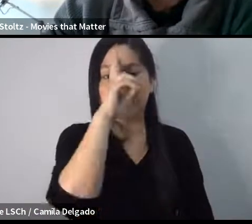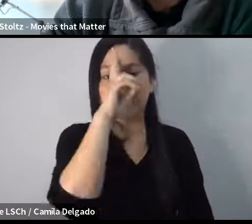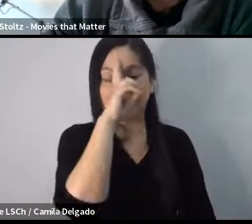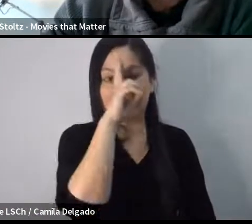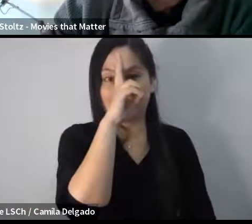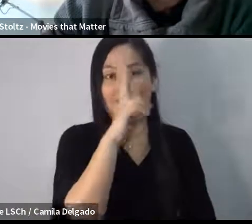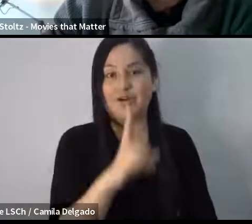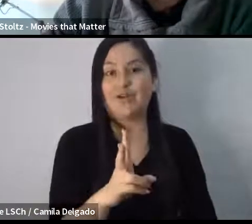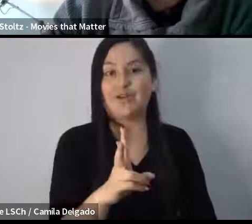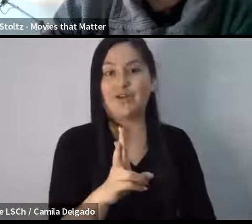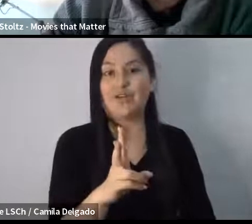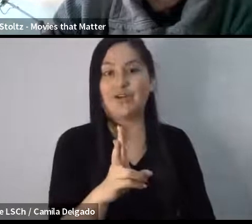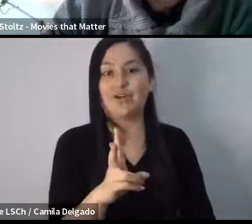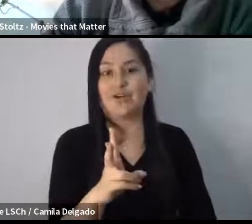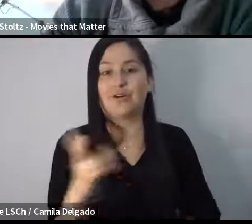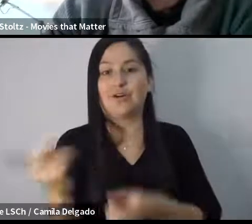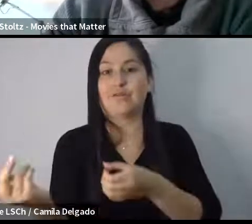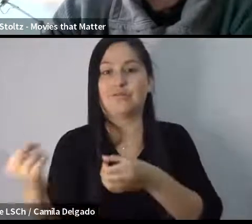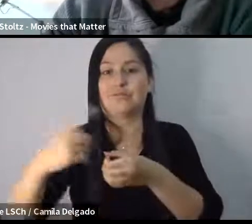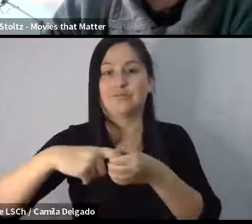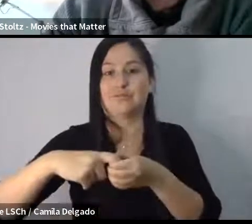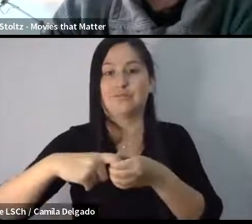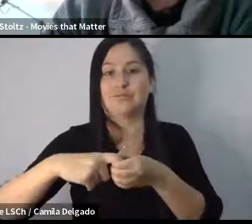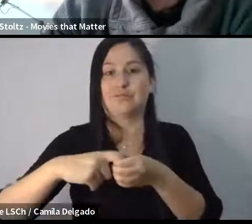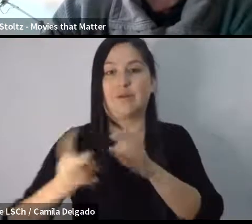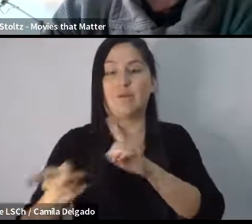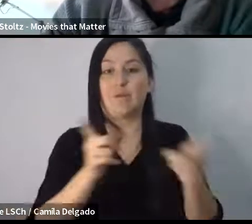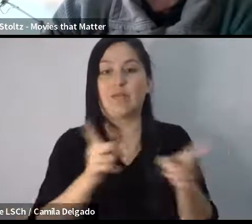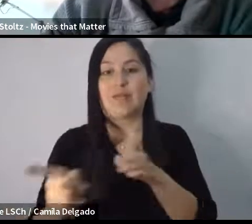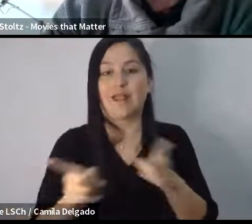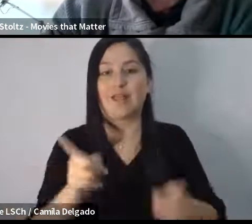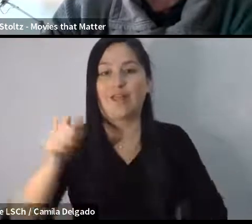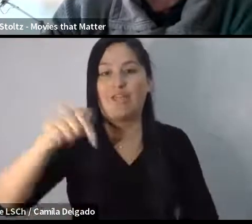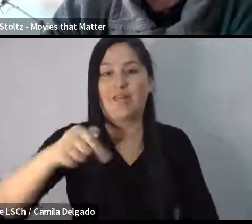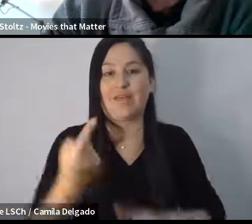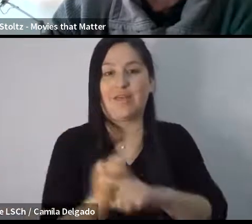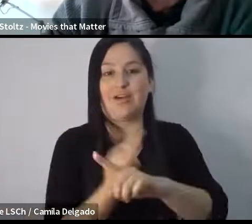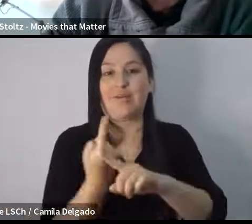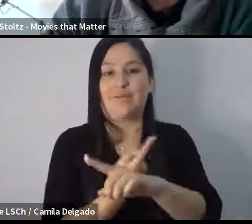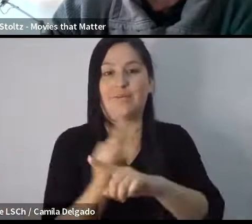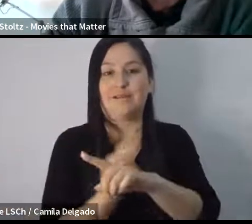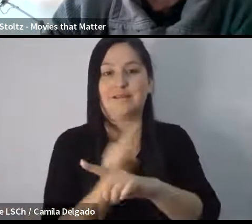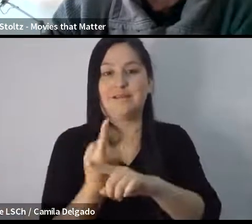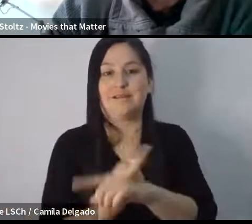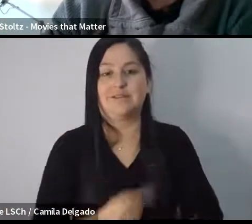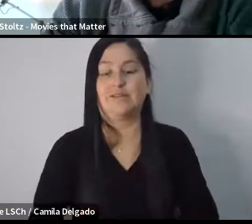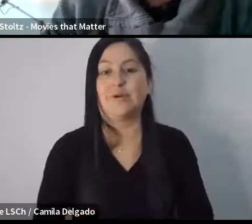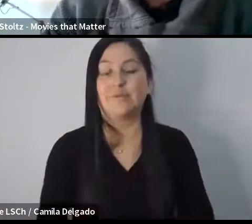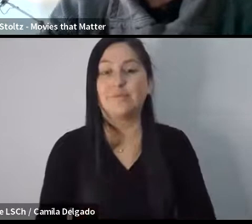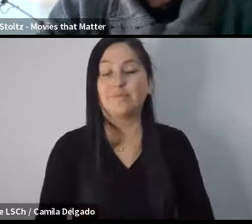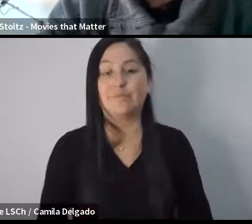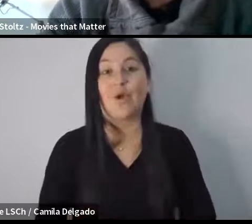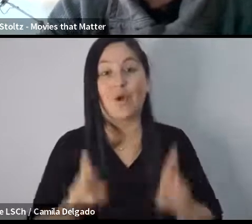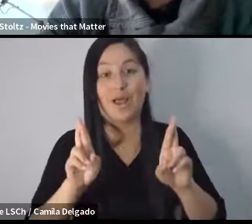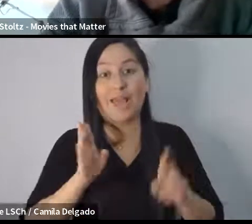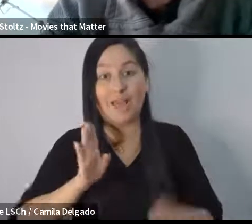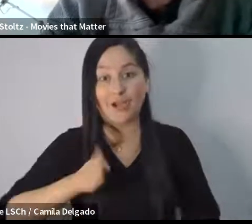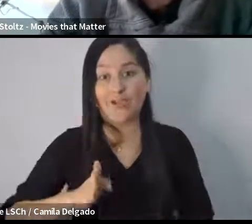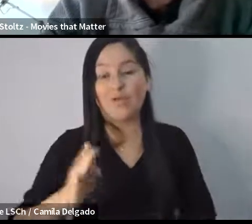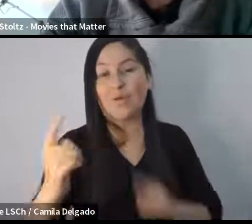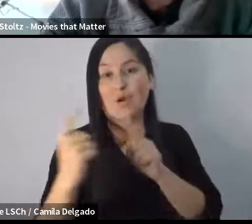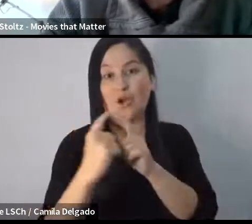por haber sido el moderador de esta conversación, ¿vale? Espero seguir en contacto, verlos